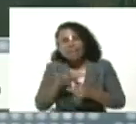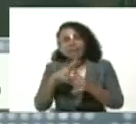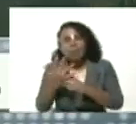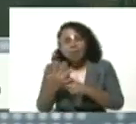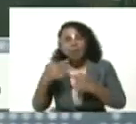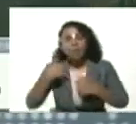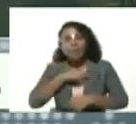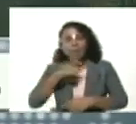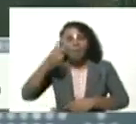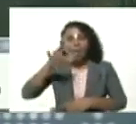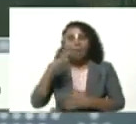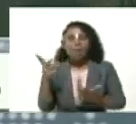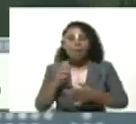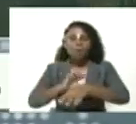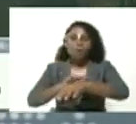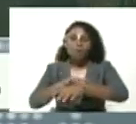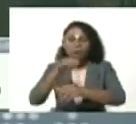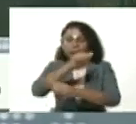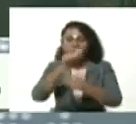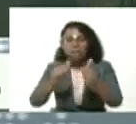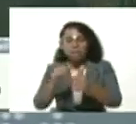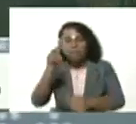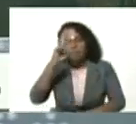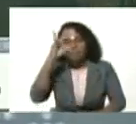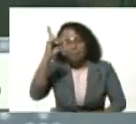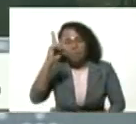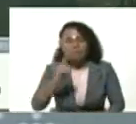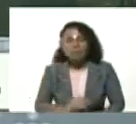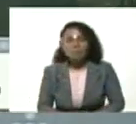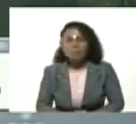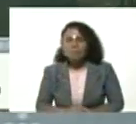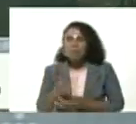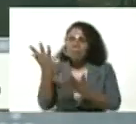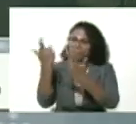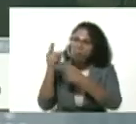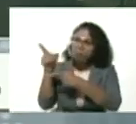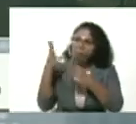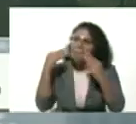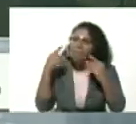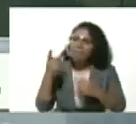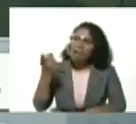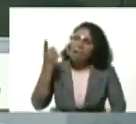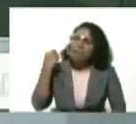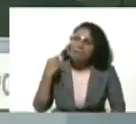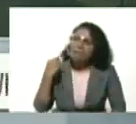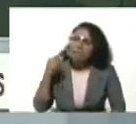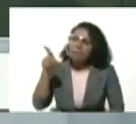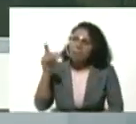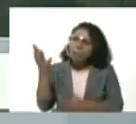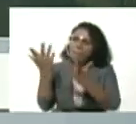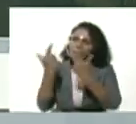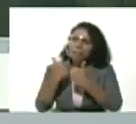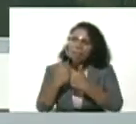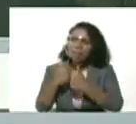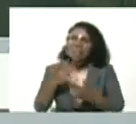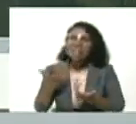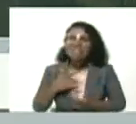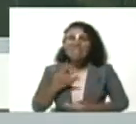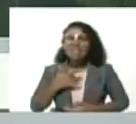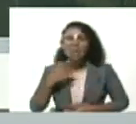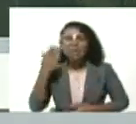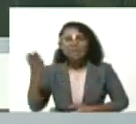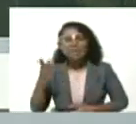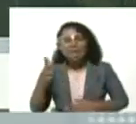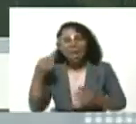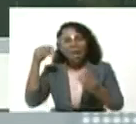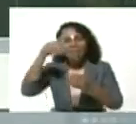estaría nuestro pueblo, doctora Delcy Rodríguez? Dígame usted su experiencia ayer, su experiencia, ¿qué sintió usted cuando estaba entre